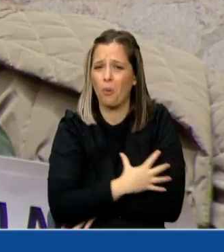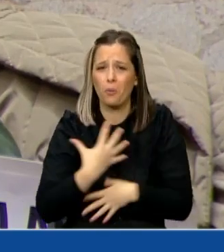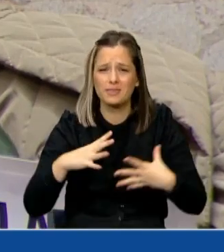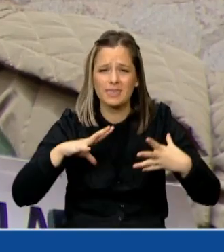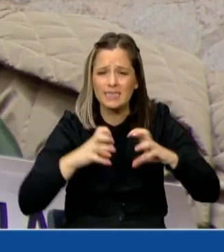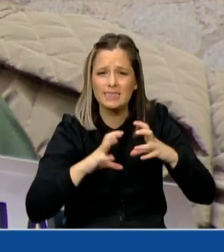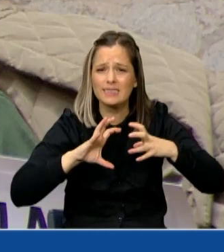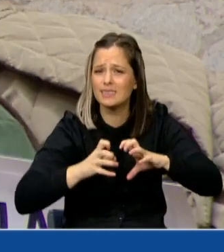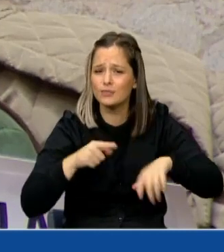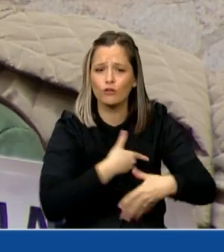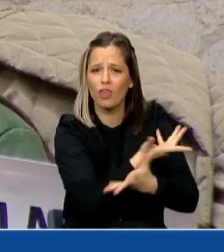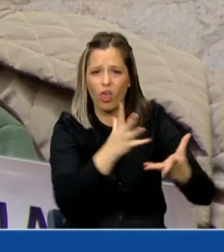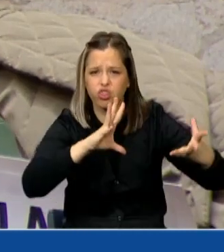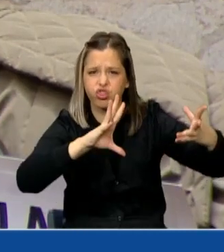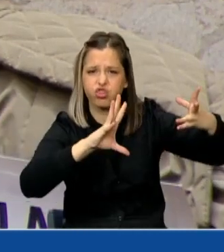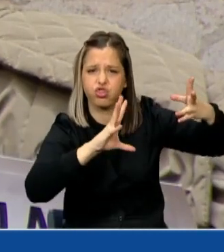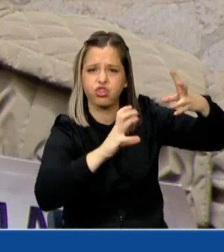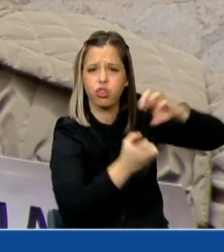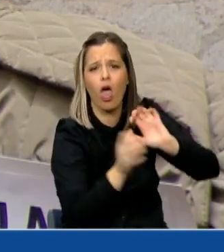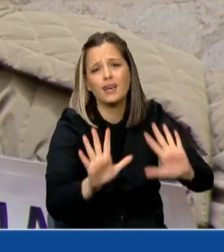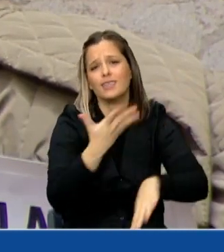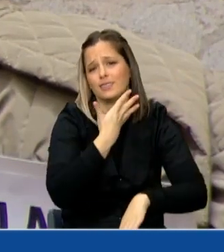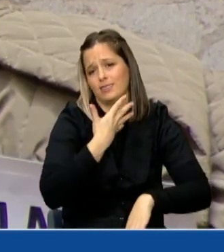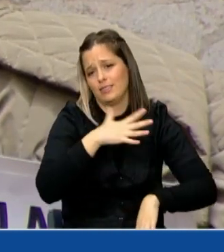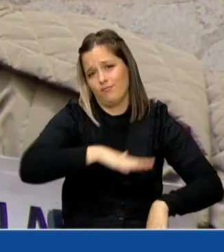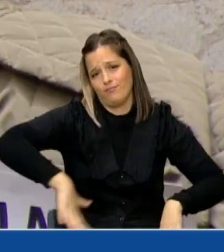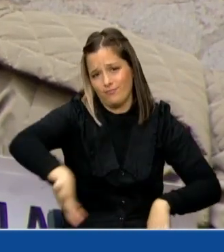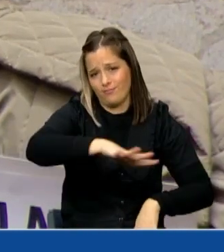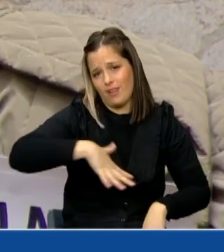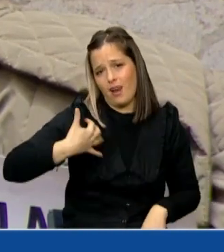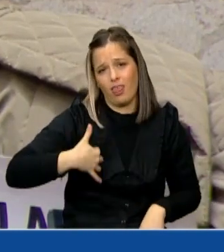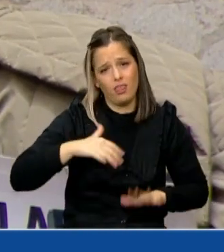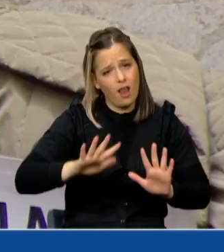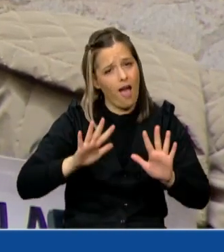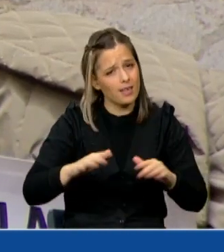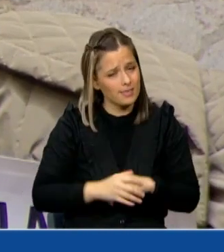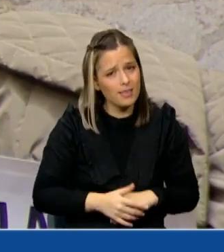están llevando, que es la realidad del país y que dista muchísimo de lo que hemos